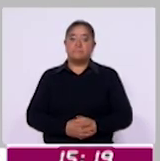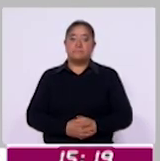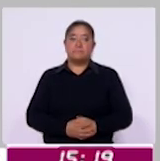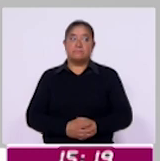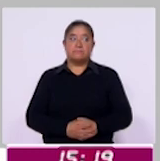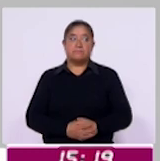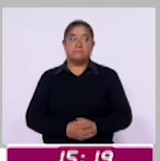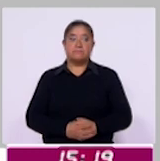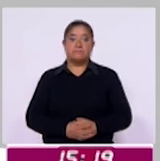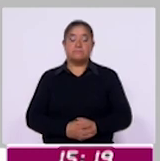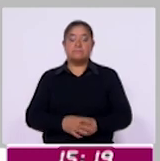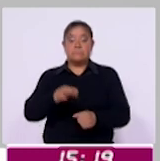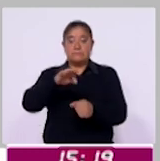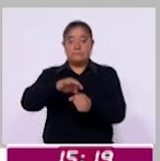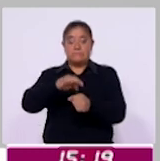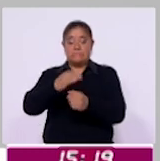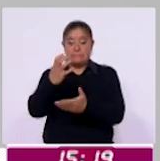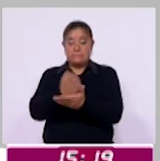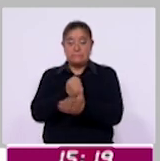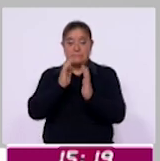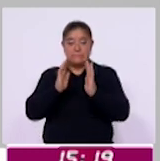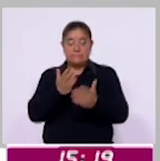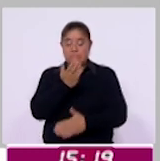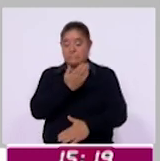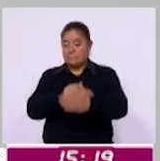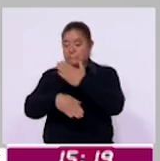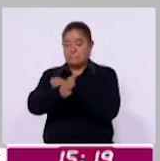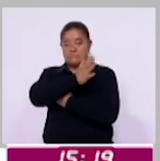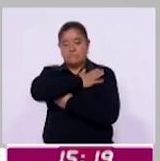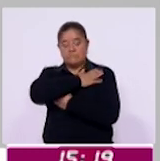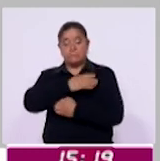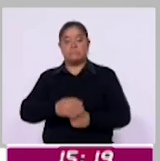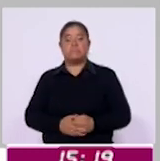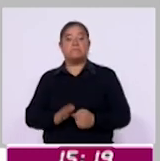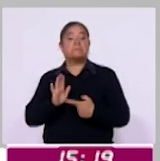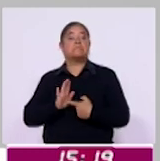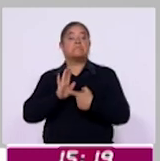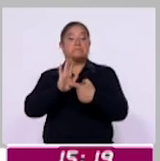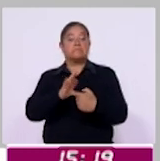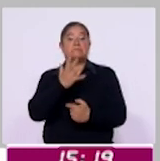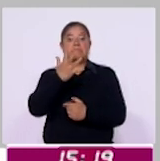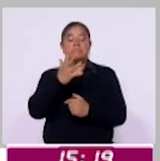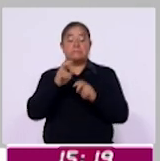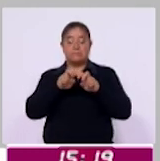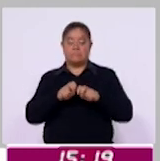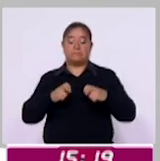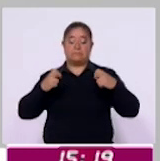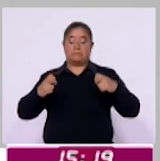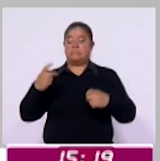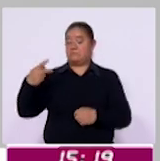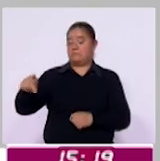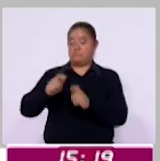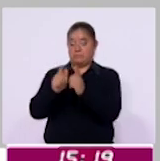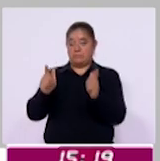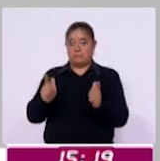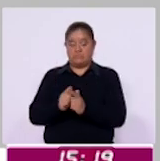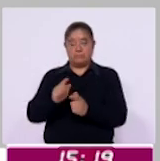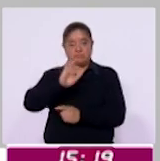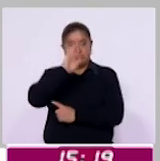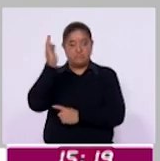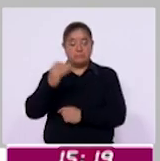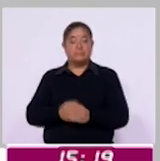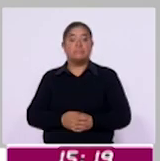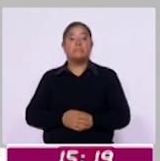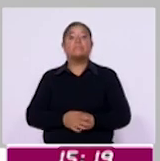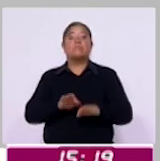La virtual presidenta electa de México, Claudia Sheinbaum Pardo, presentó a 5 nuevos integrantes de su gabinete federal, los cuales comenzarán